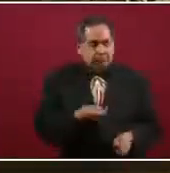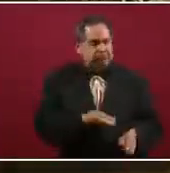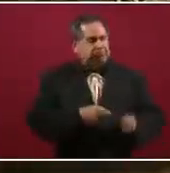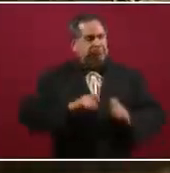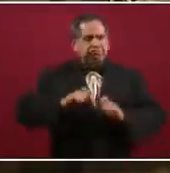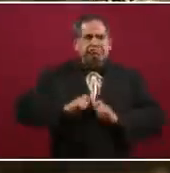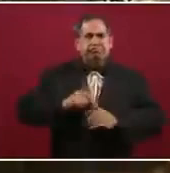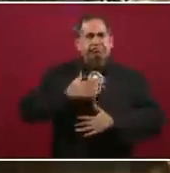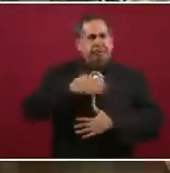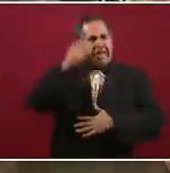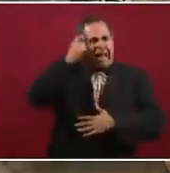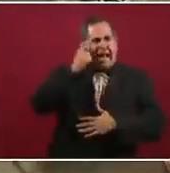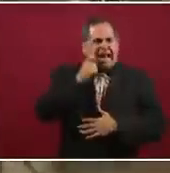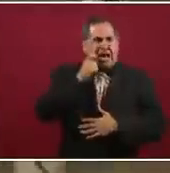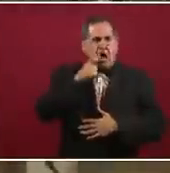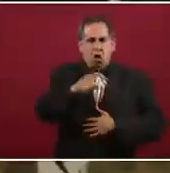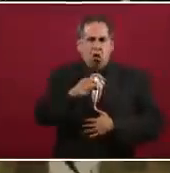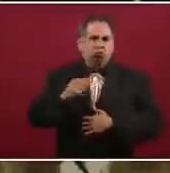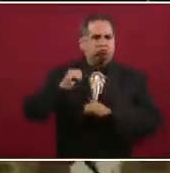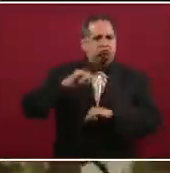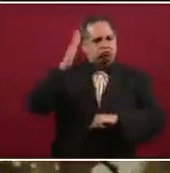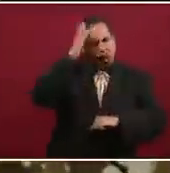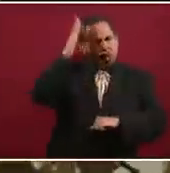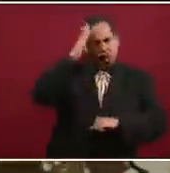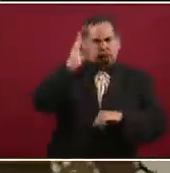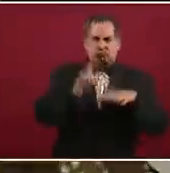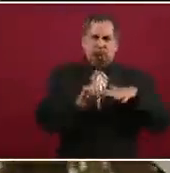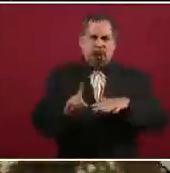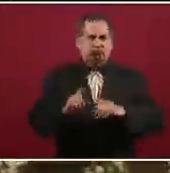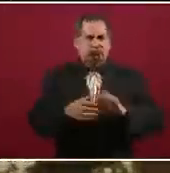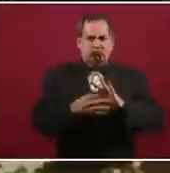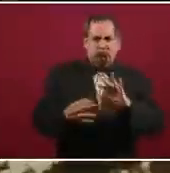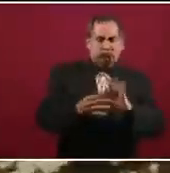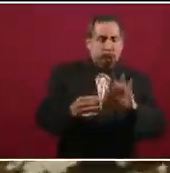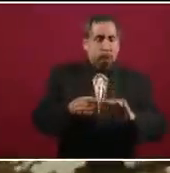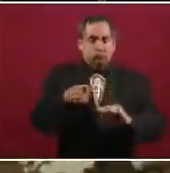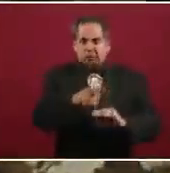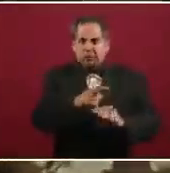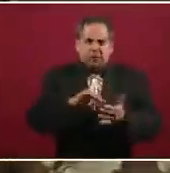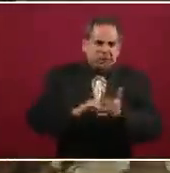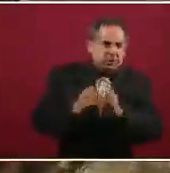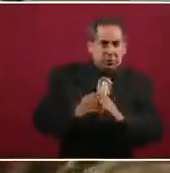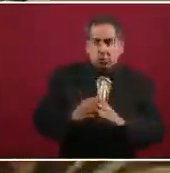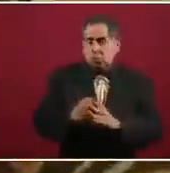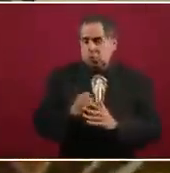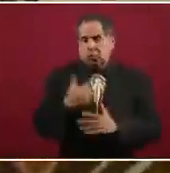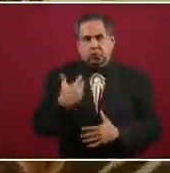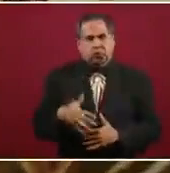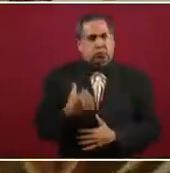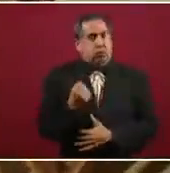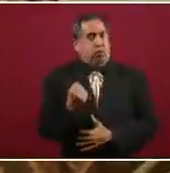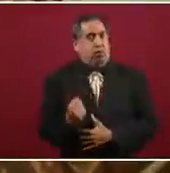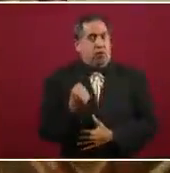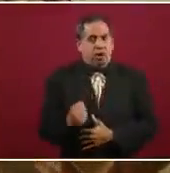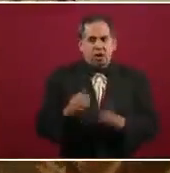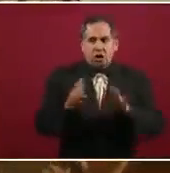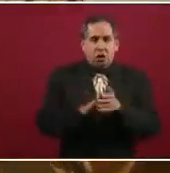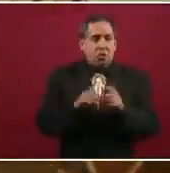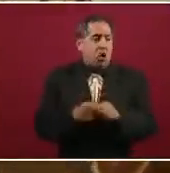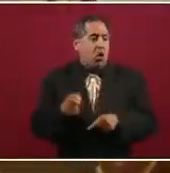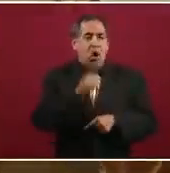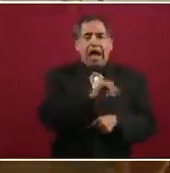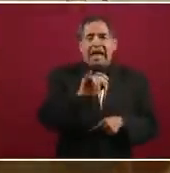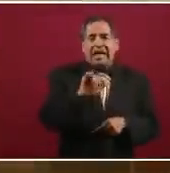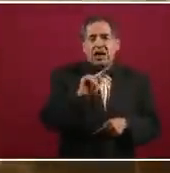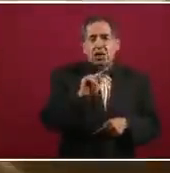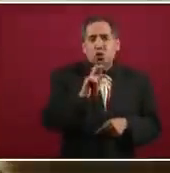los ejércitos insurgentes del sur del país. Ante la tenacidad que había demostrado este líder insurgente y la incapacidad de Agustín de